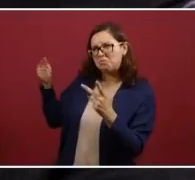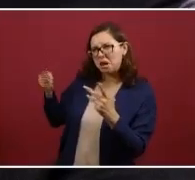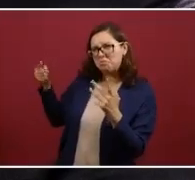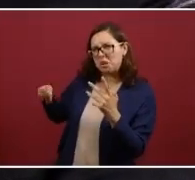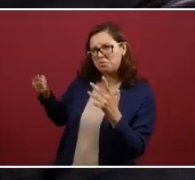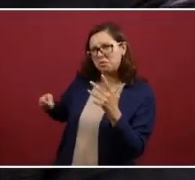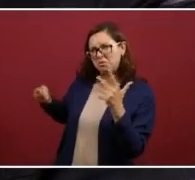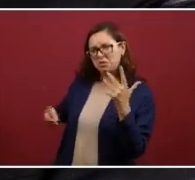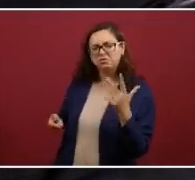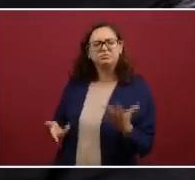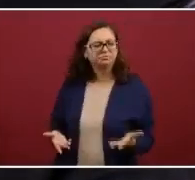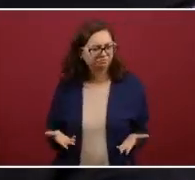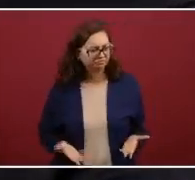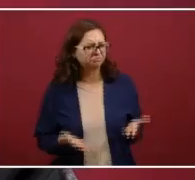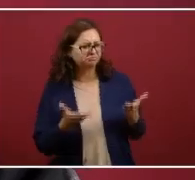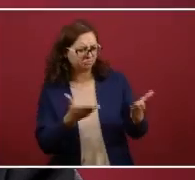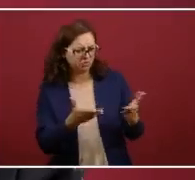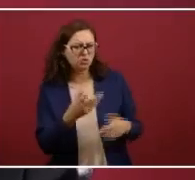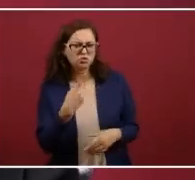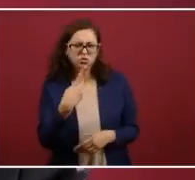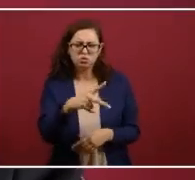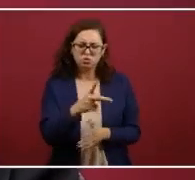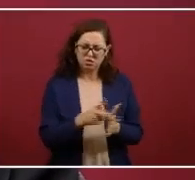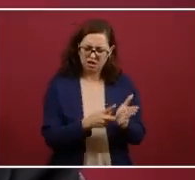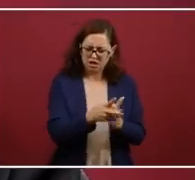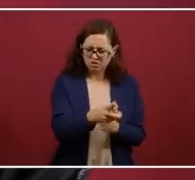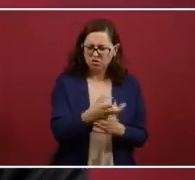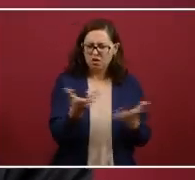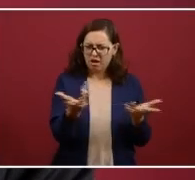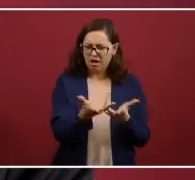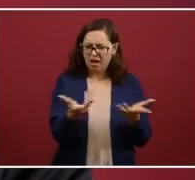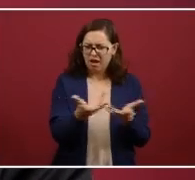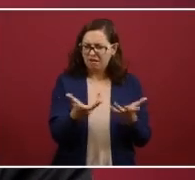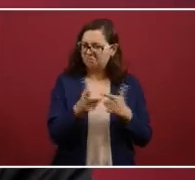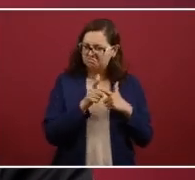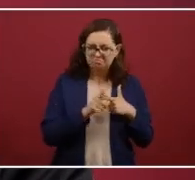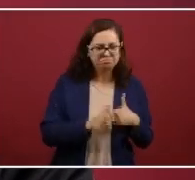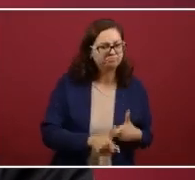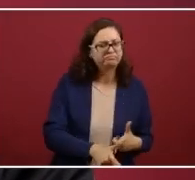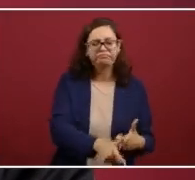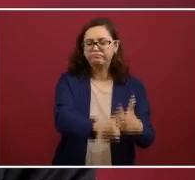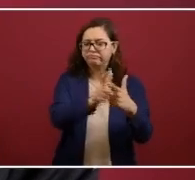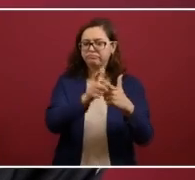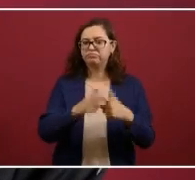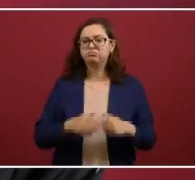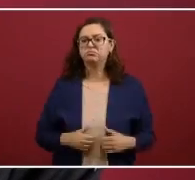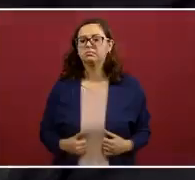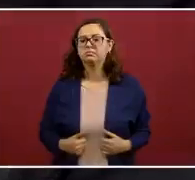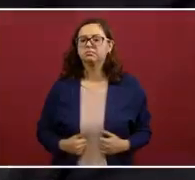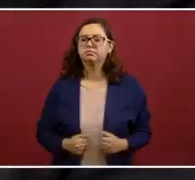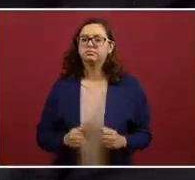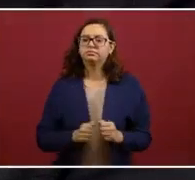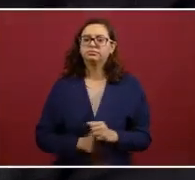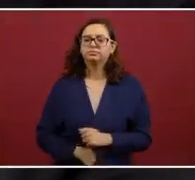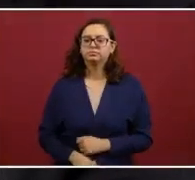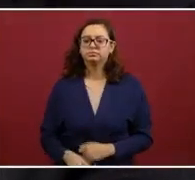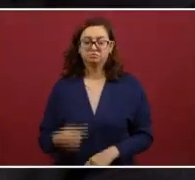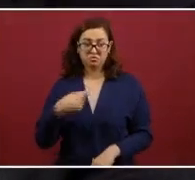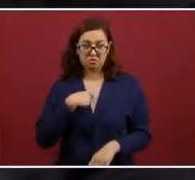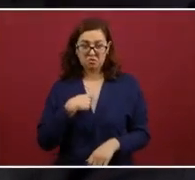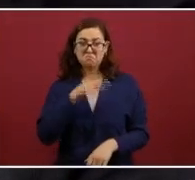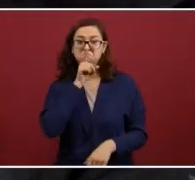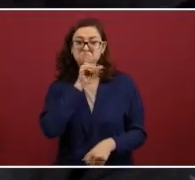en uso de sus derechos, y lo seguirán haciendo, porque no va a haber